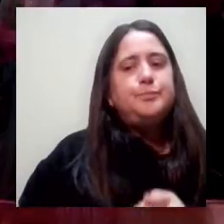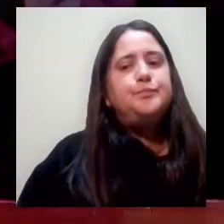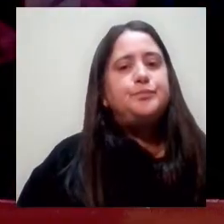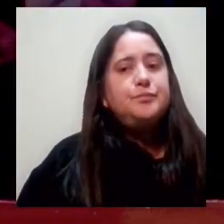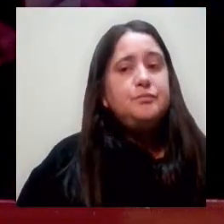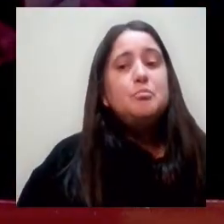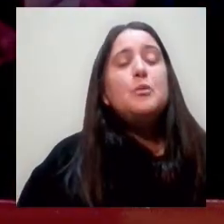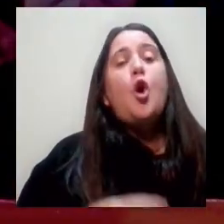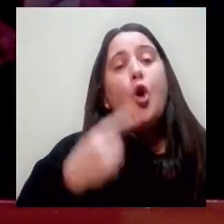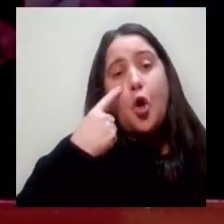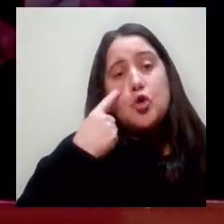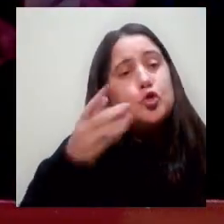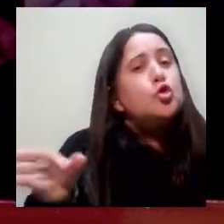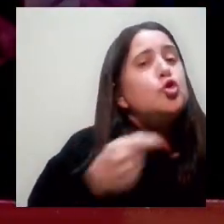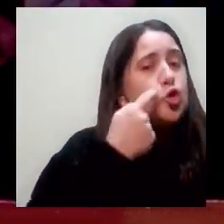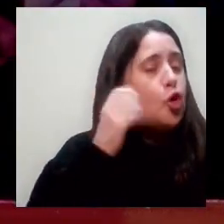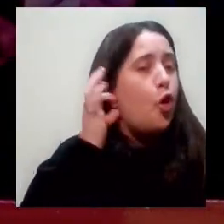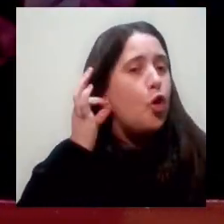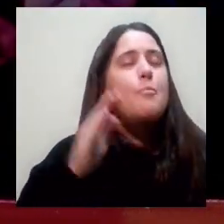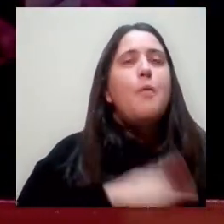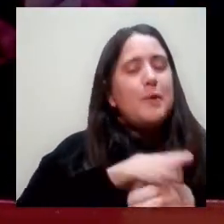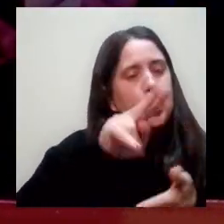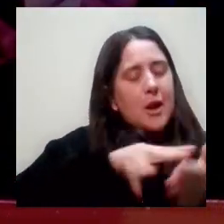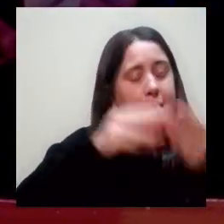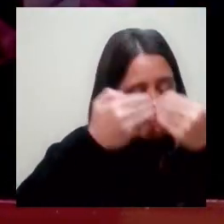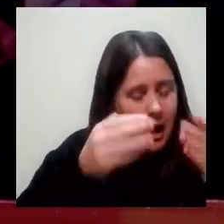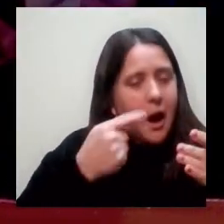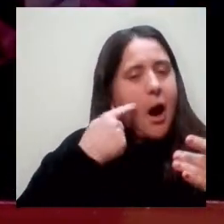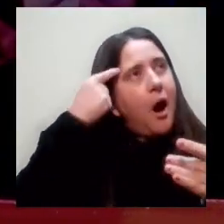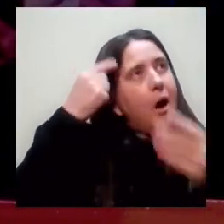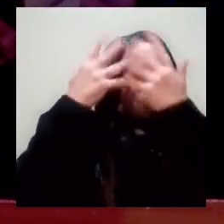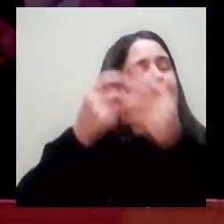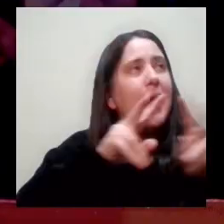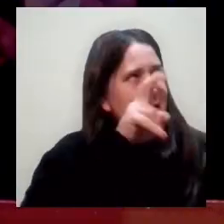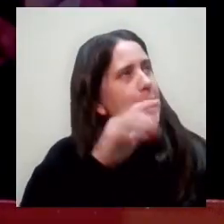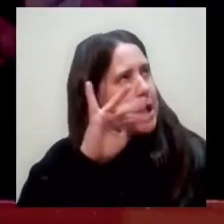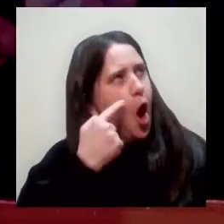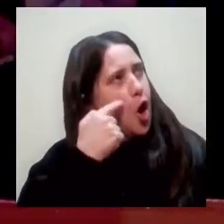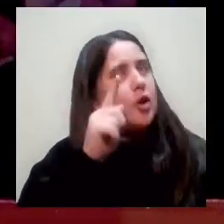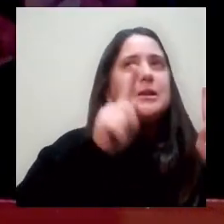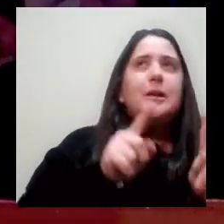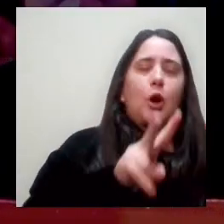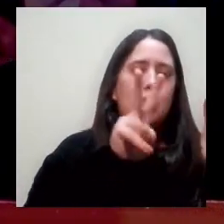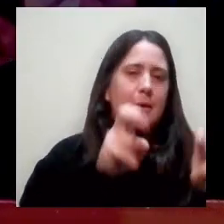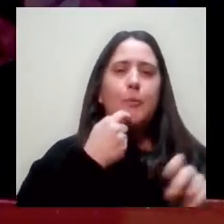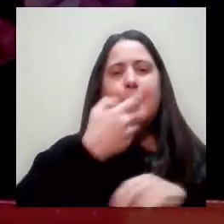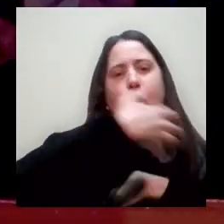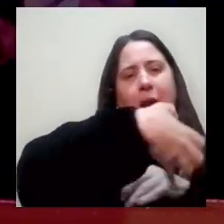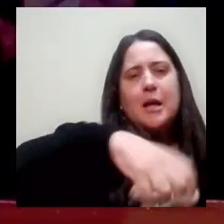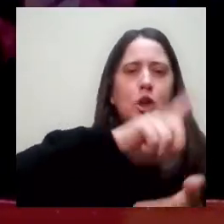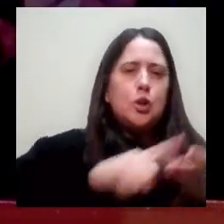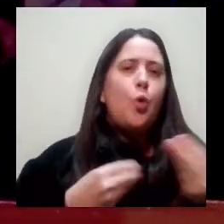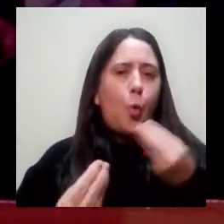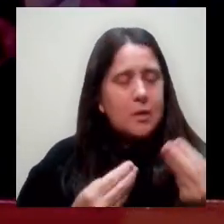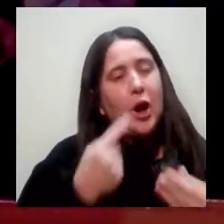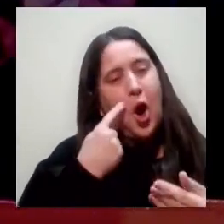Conocimientos que todas y todos activamos al momento de leer, conocimientos del tema y conocimientos del género al que nos enfrentamos.